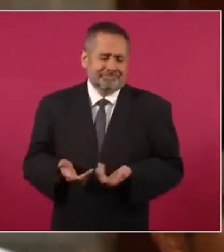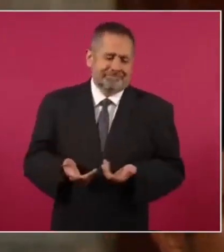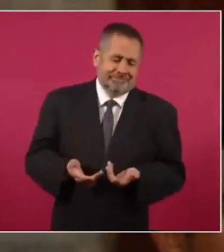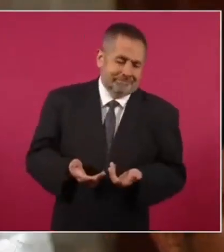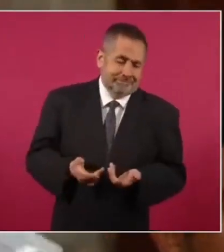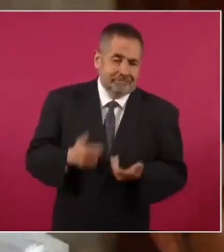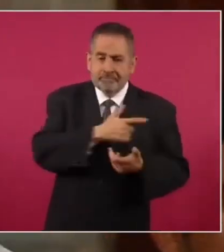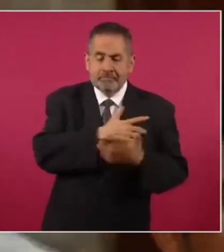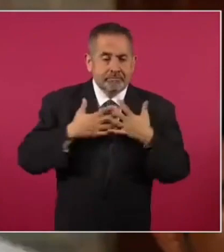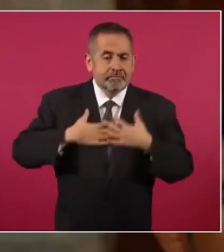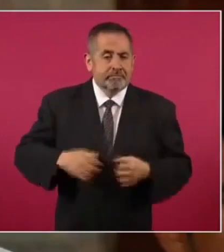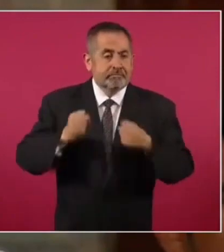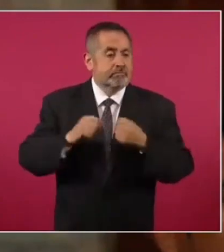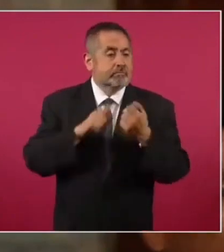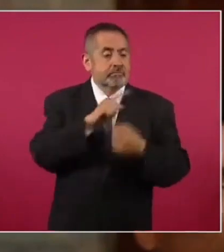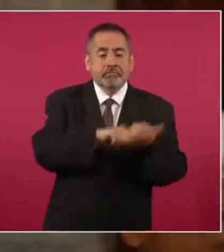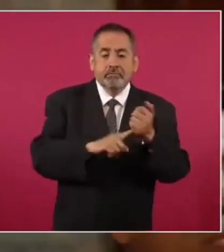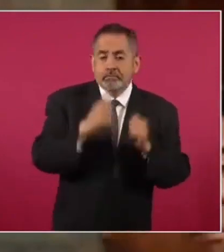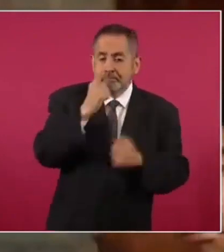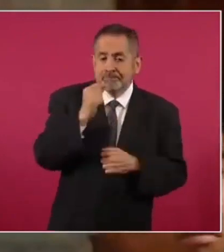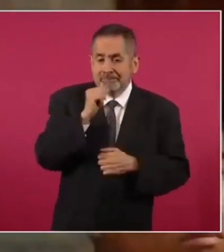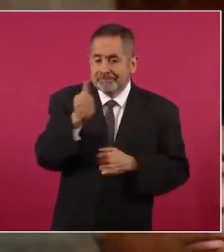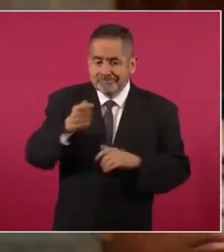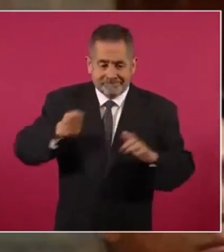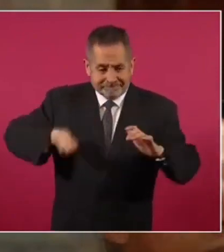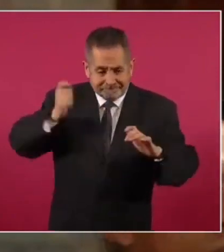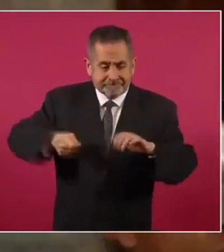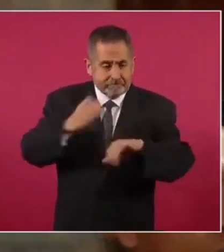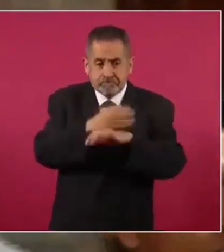ellos, estos 12 policías, pues ningún indicio de que tuvieran alguna culpabilidad,